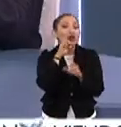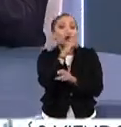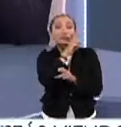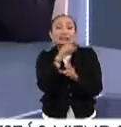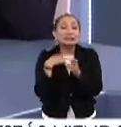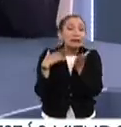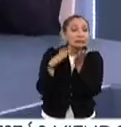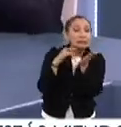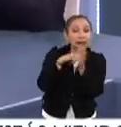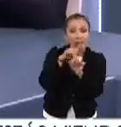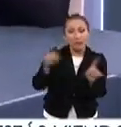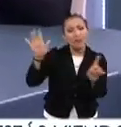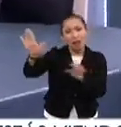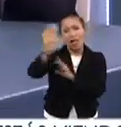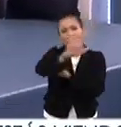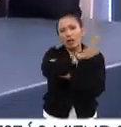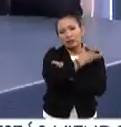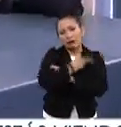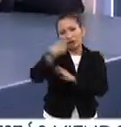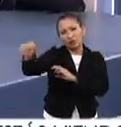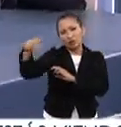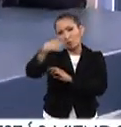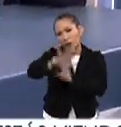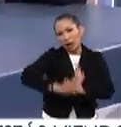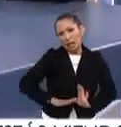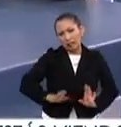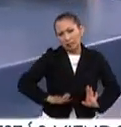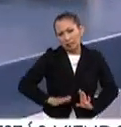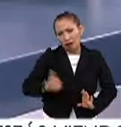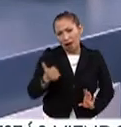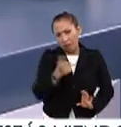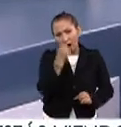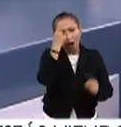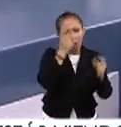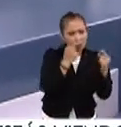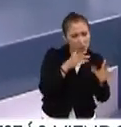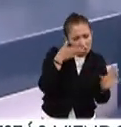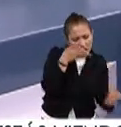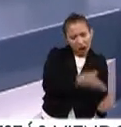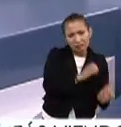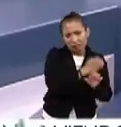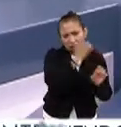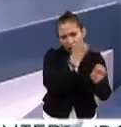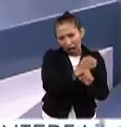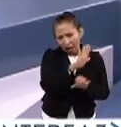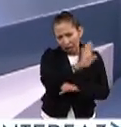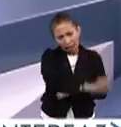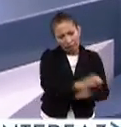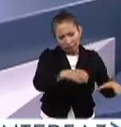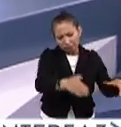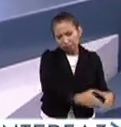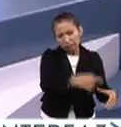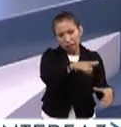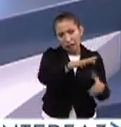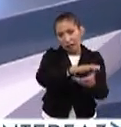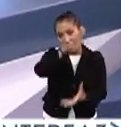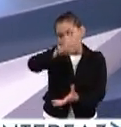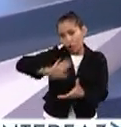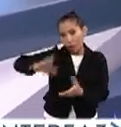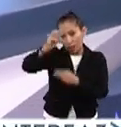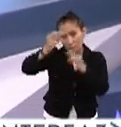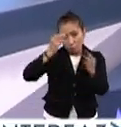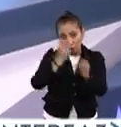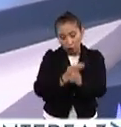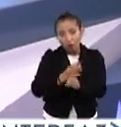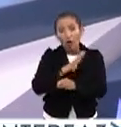pues, son distintas, tienen diferentes características, algunas son estatales, totalmente gubernamentales, la mayor parte en el